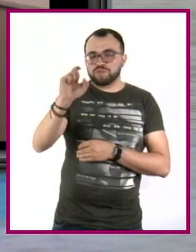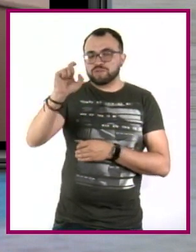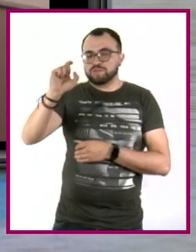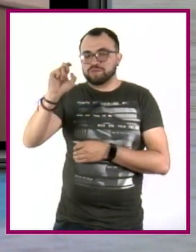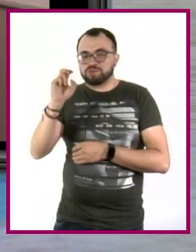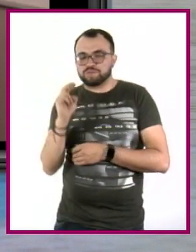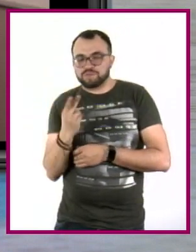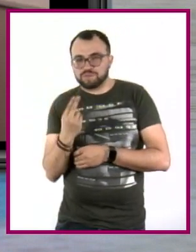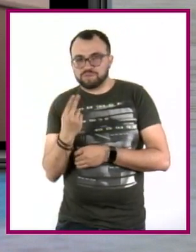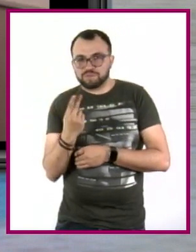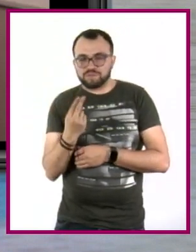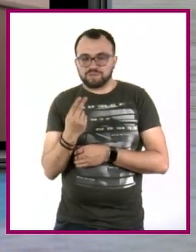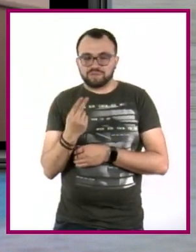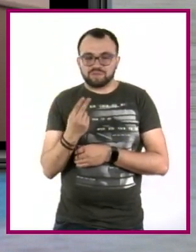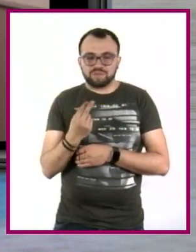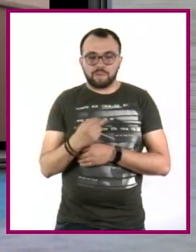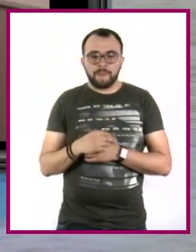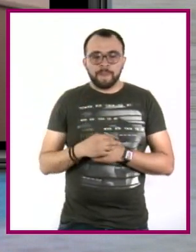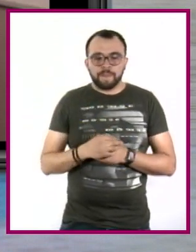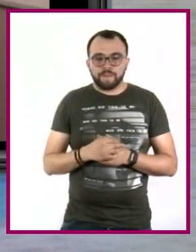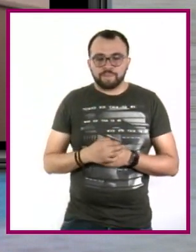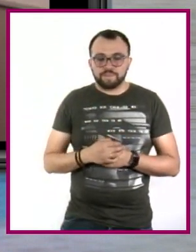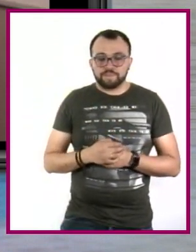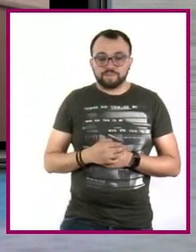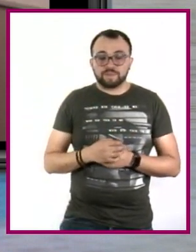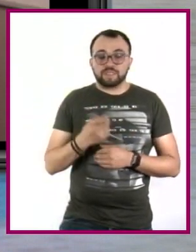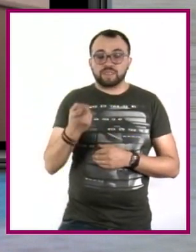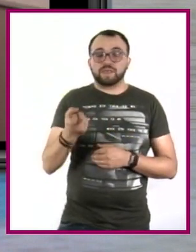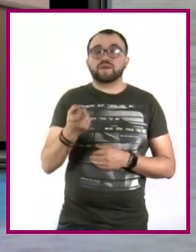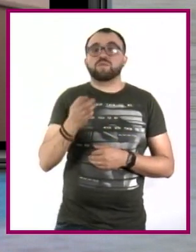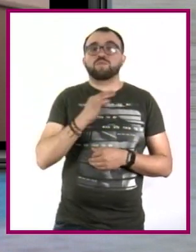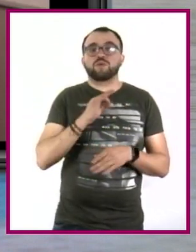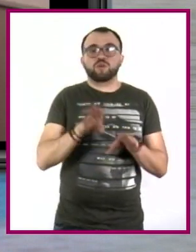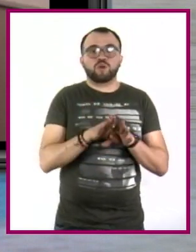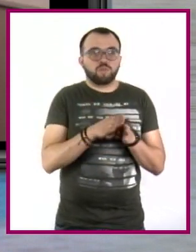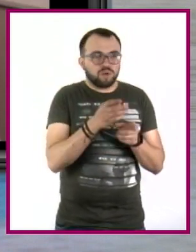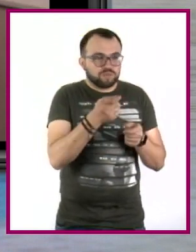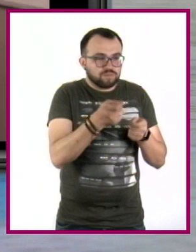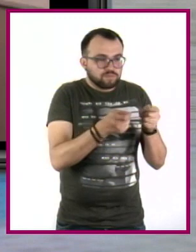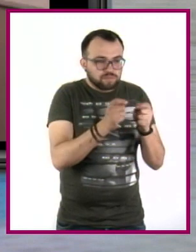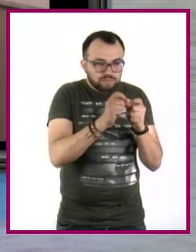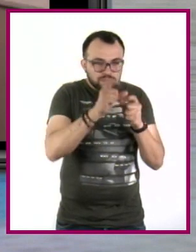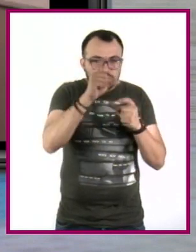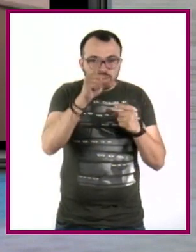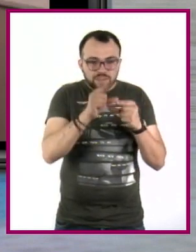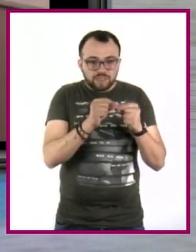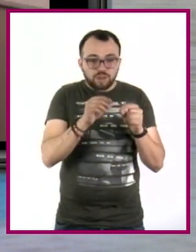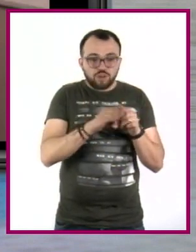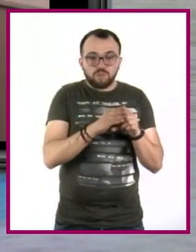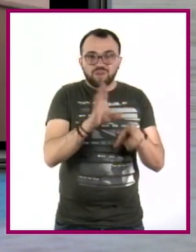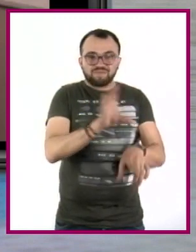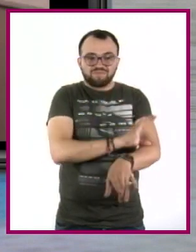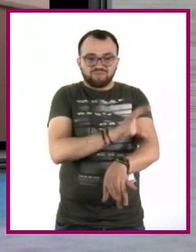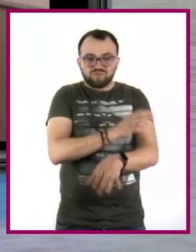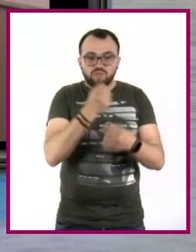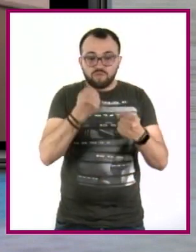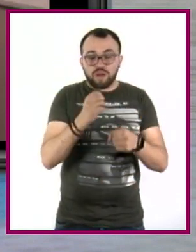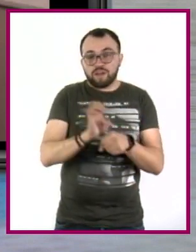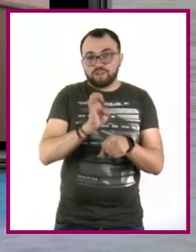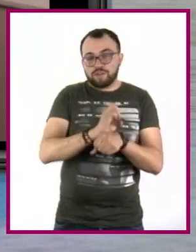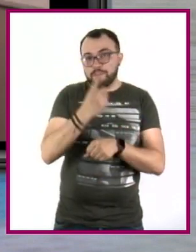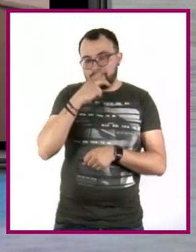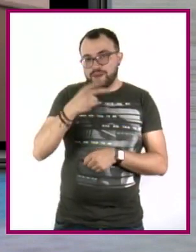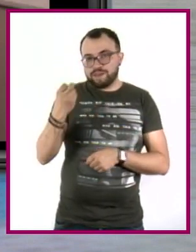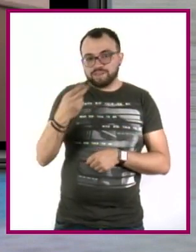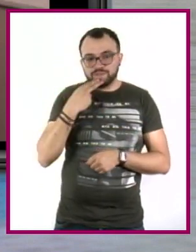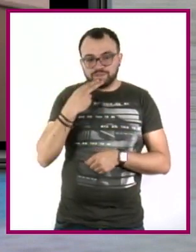1.0025 para el que estábamos usando nosotros, ¿sí? Y que permite medir partículas de muy alta energía. Entonces, es para eso